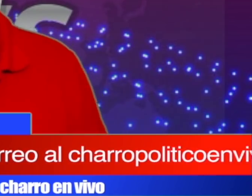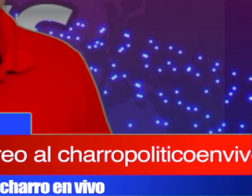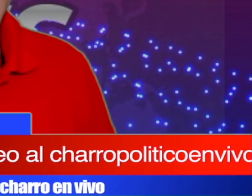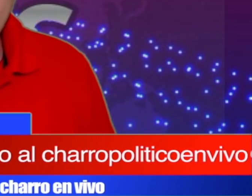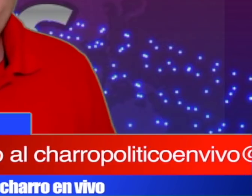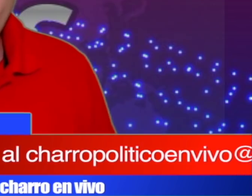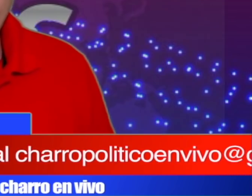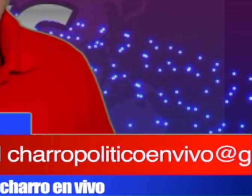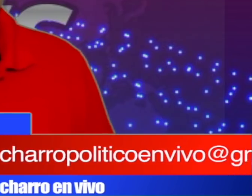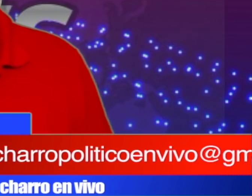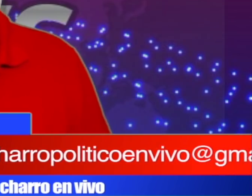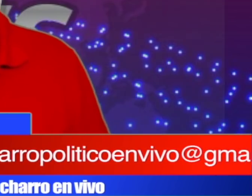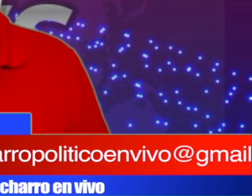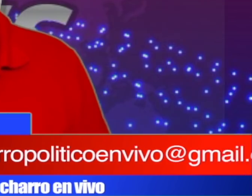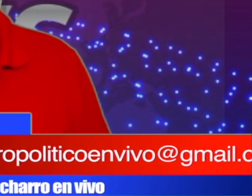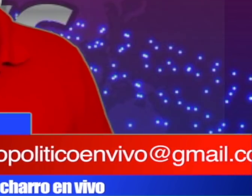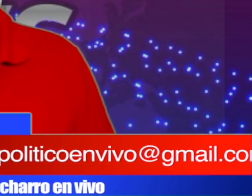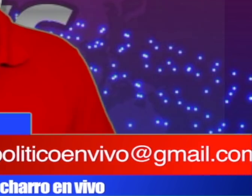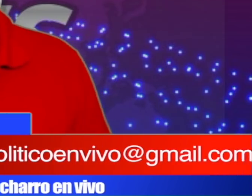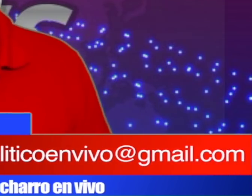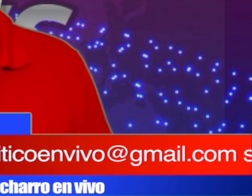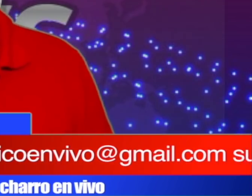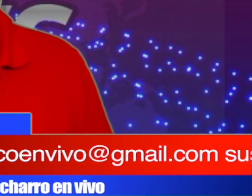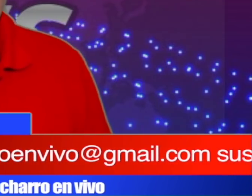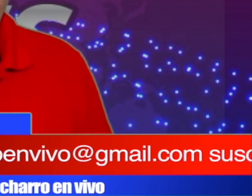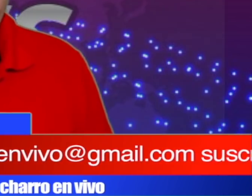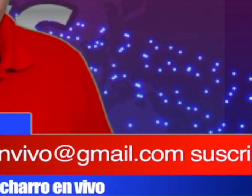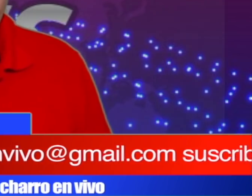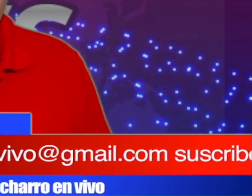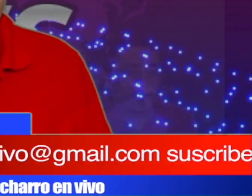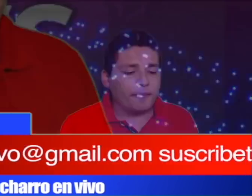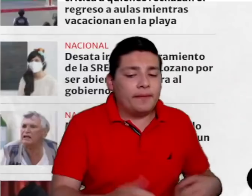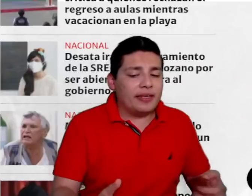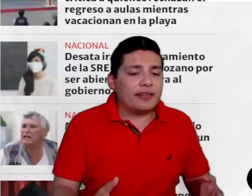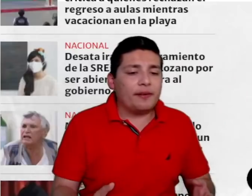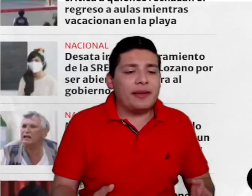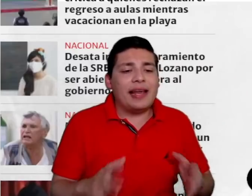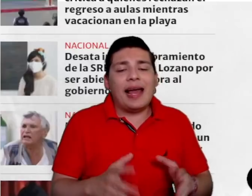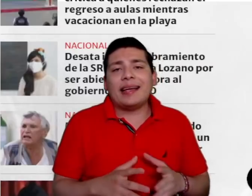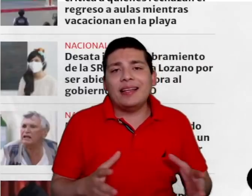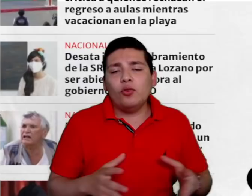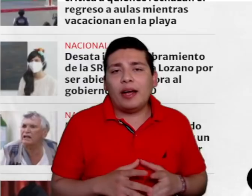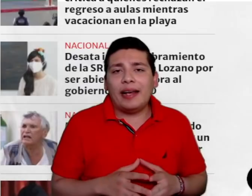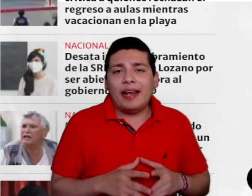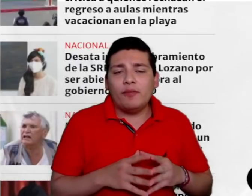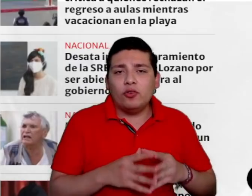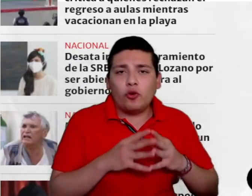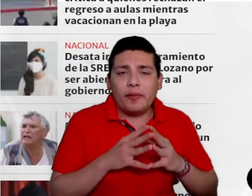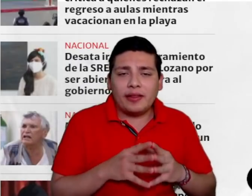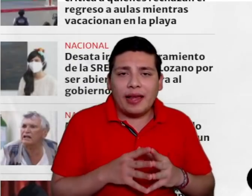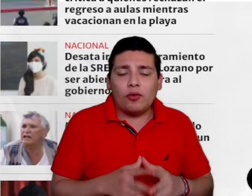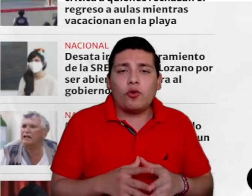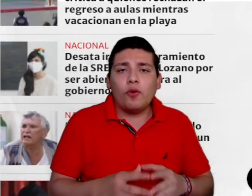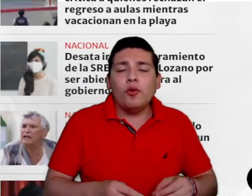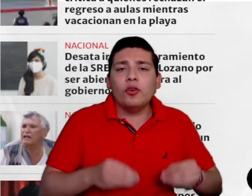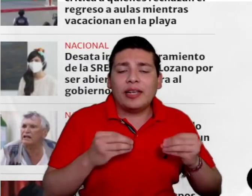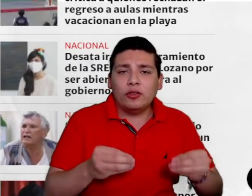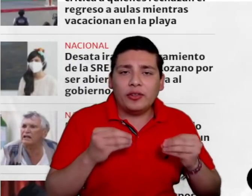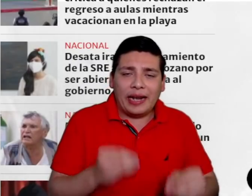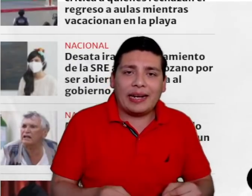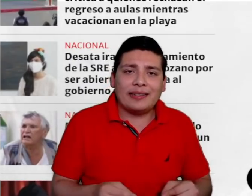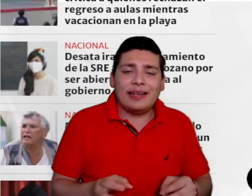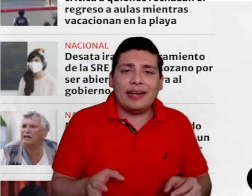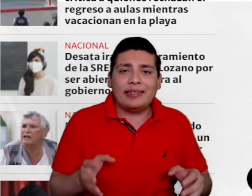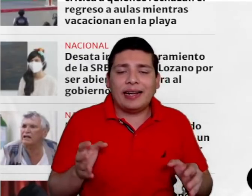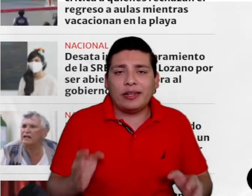y le des clic a la campanita. Y ahora sí, pasemos a la información. Y es que familia, aquí en su canal hemos documentado como los